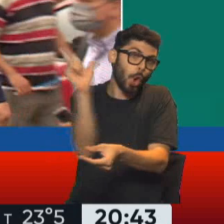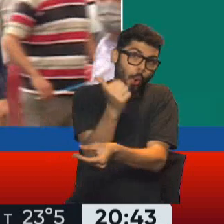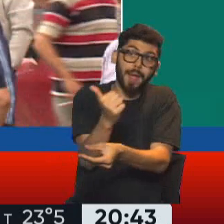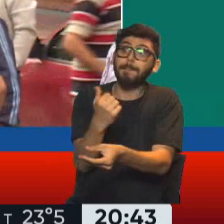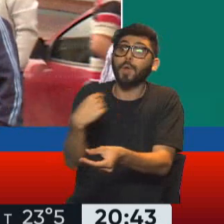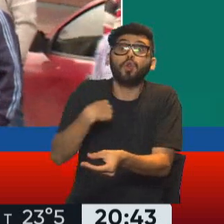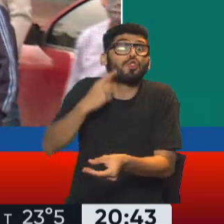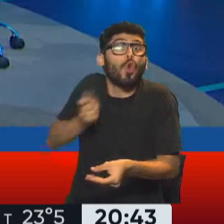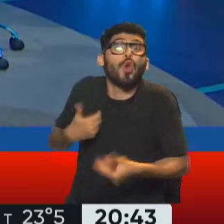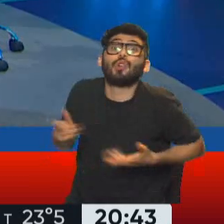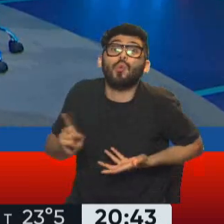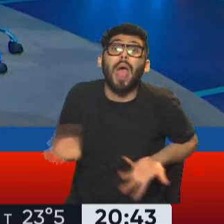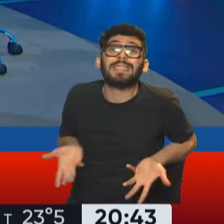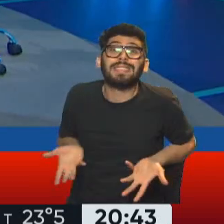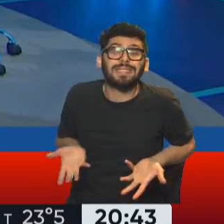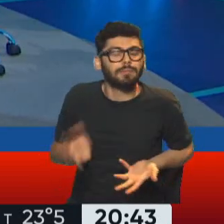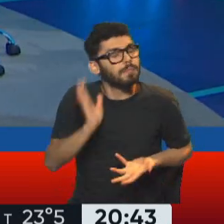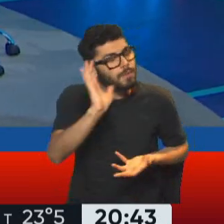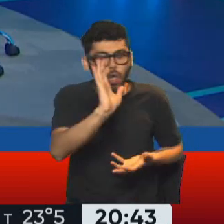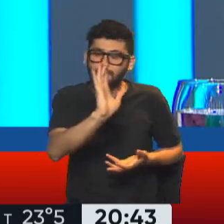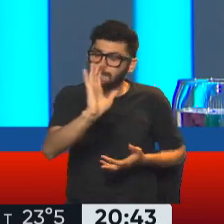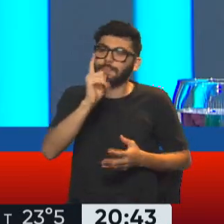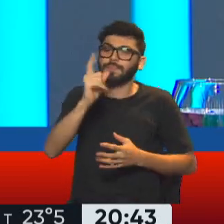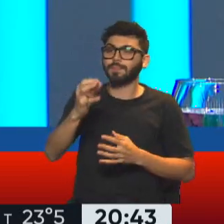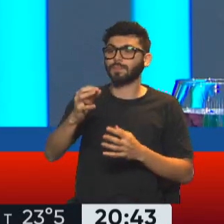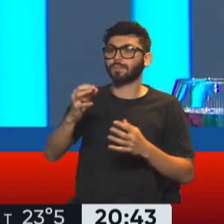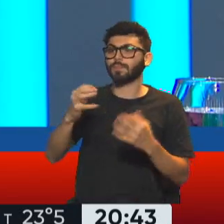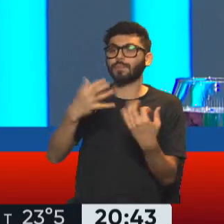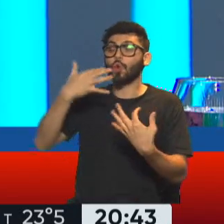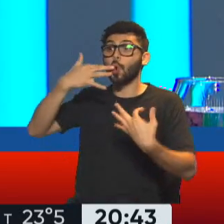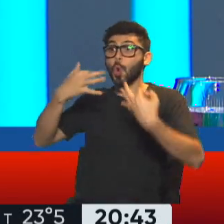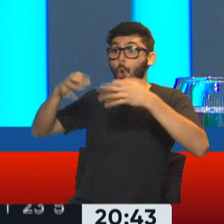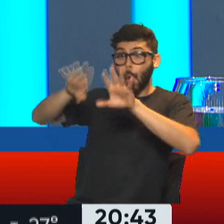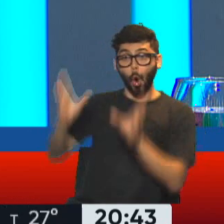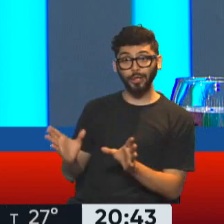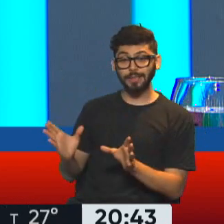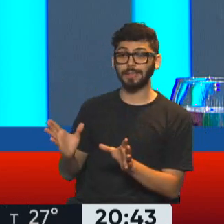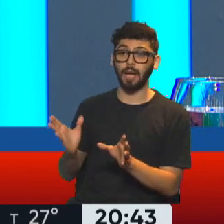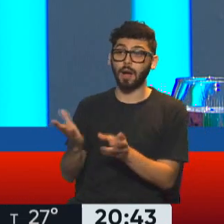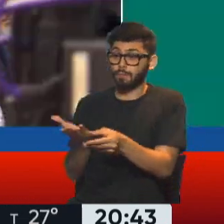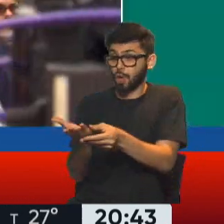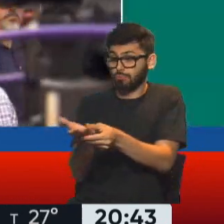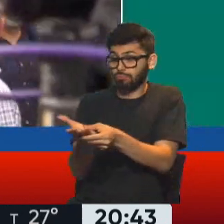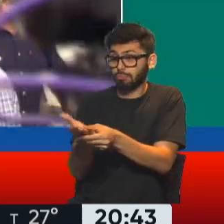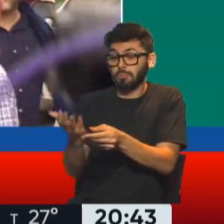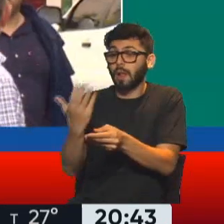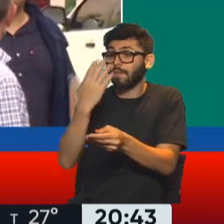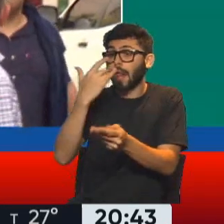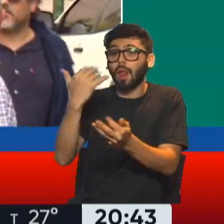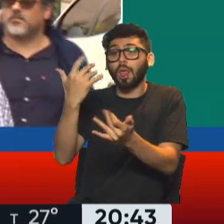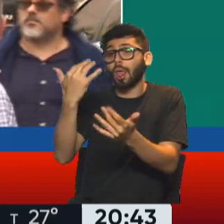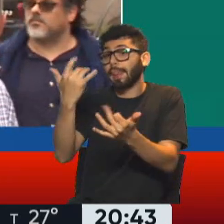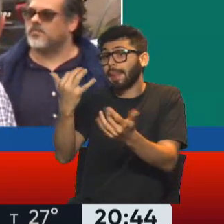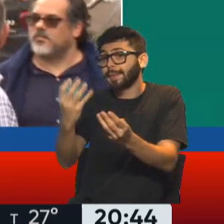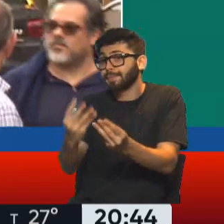juez. Y hay otra pata igual, ¿eh? O Yo sea, creo que no es solo es lo que hace la justicia, ¿no? Con estas causas que se pierden.